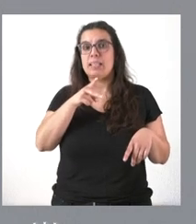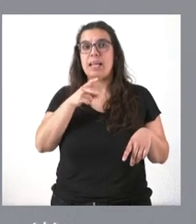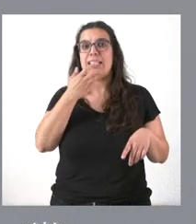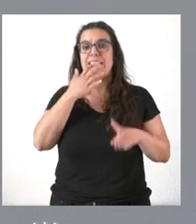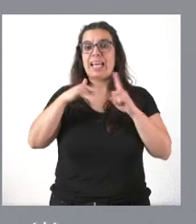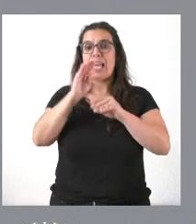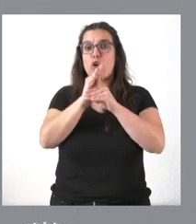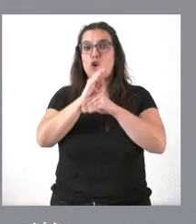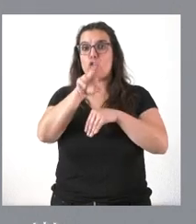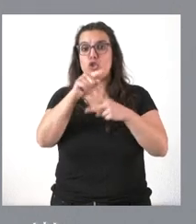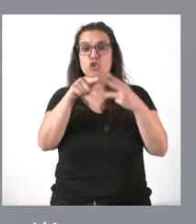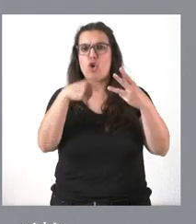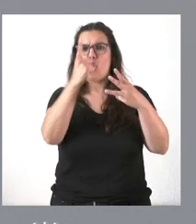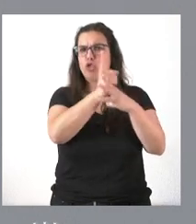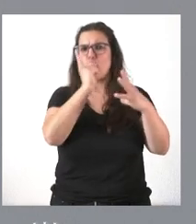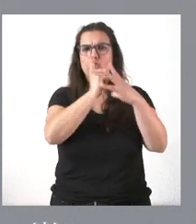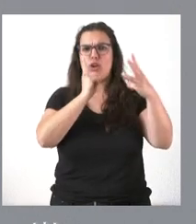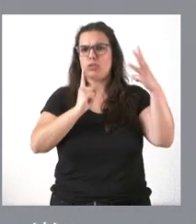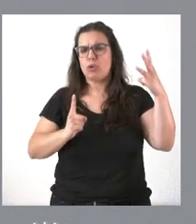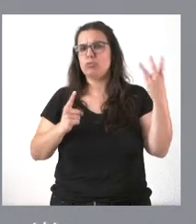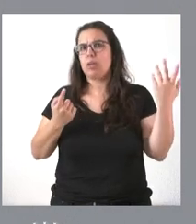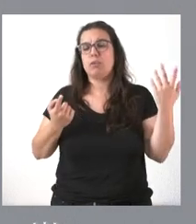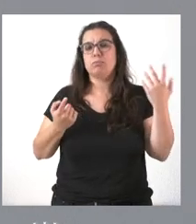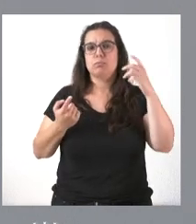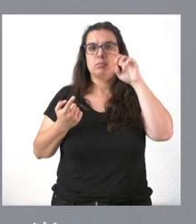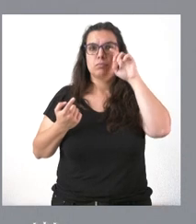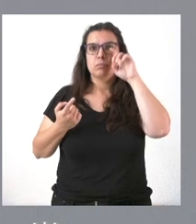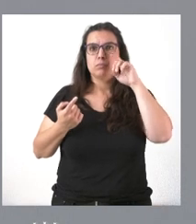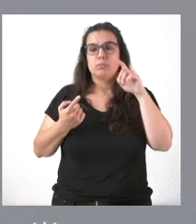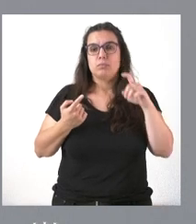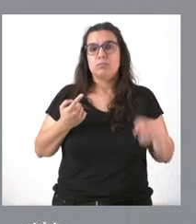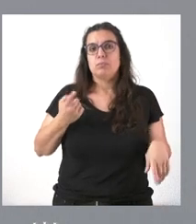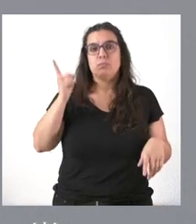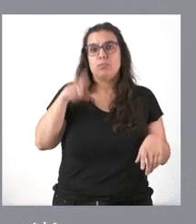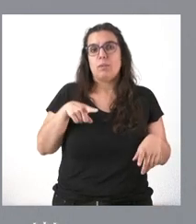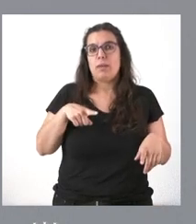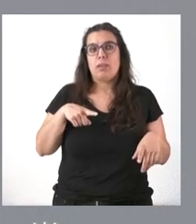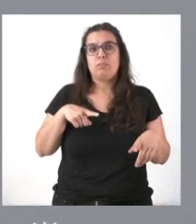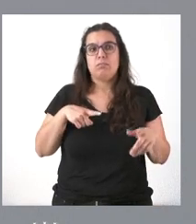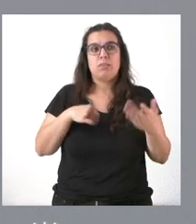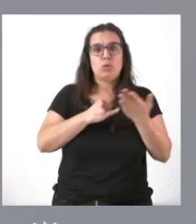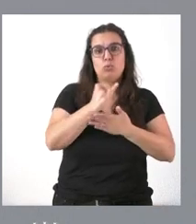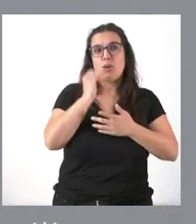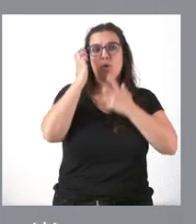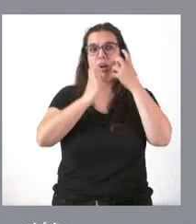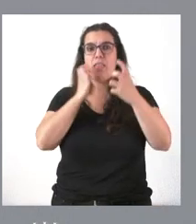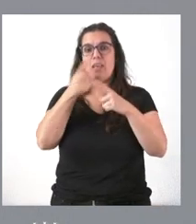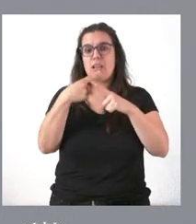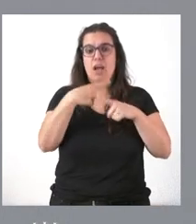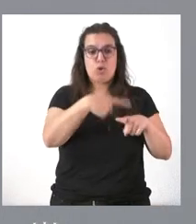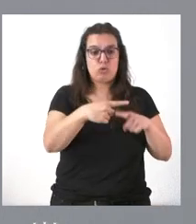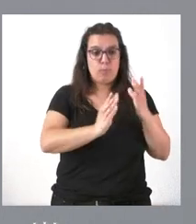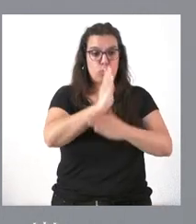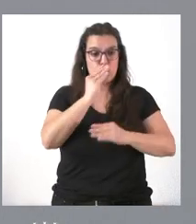ecológicos y de algún otro tipo de productos de origen agrícola y ganadero nosotros lo respetamos